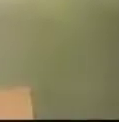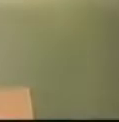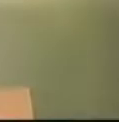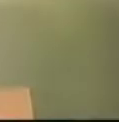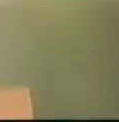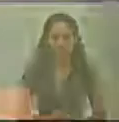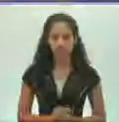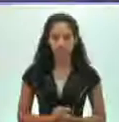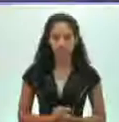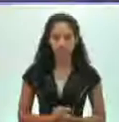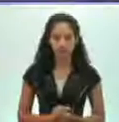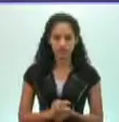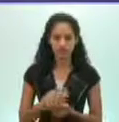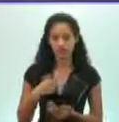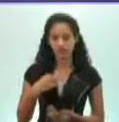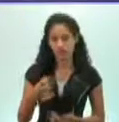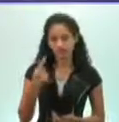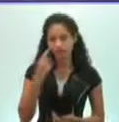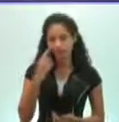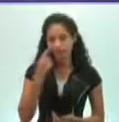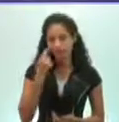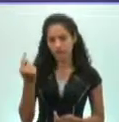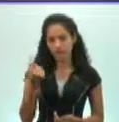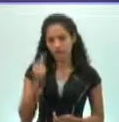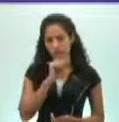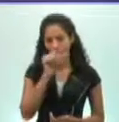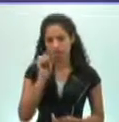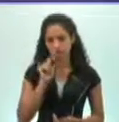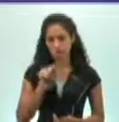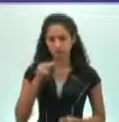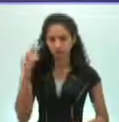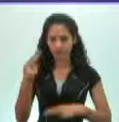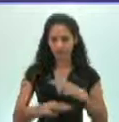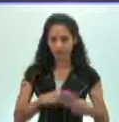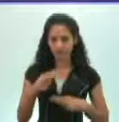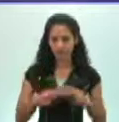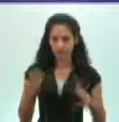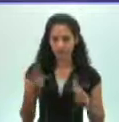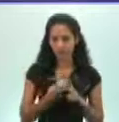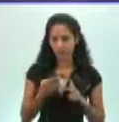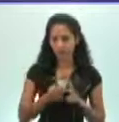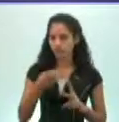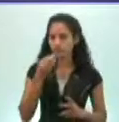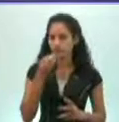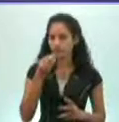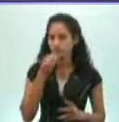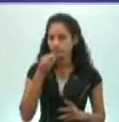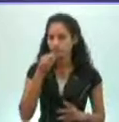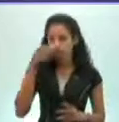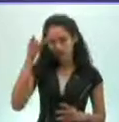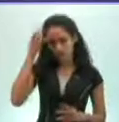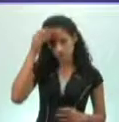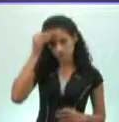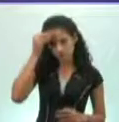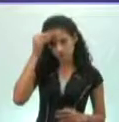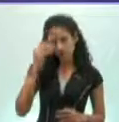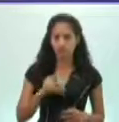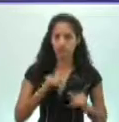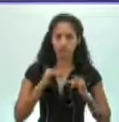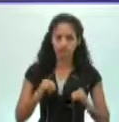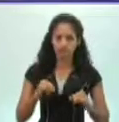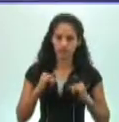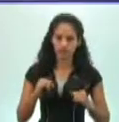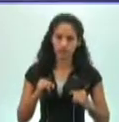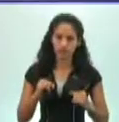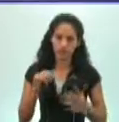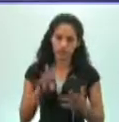Te invito a ver las primeras actividades que estaremos realizando para poder interpretar, como te dije, los datos a través